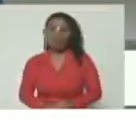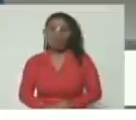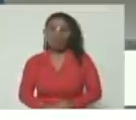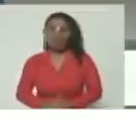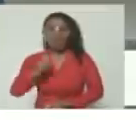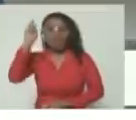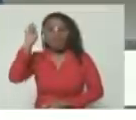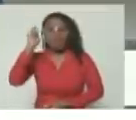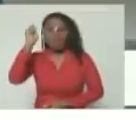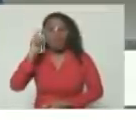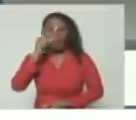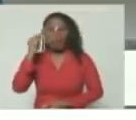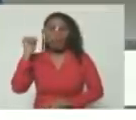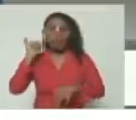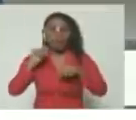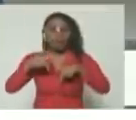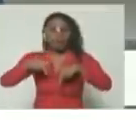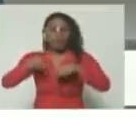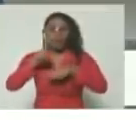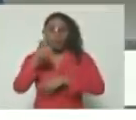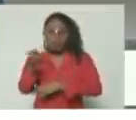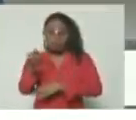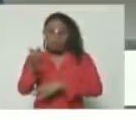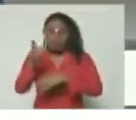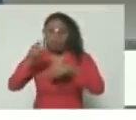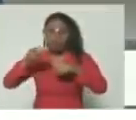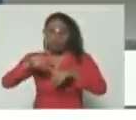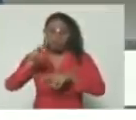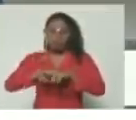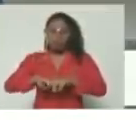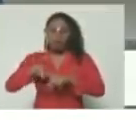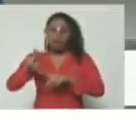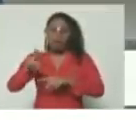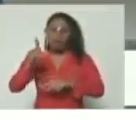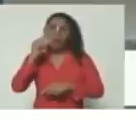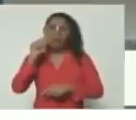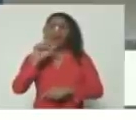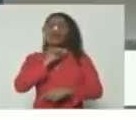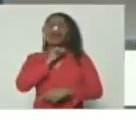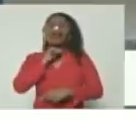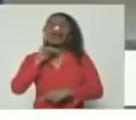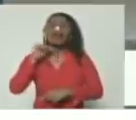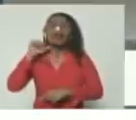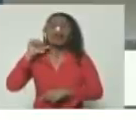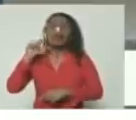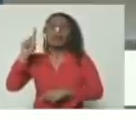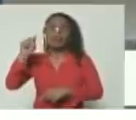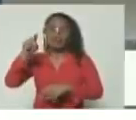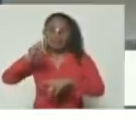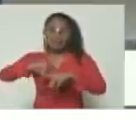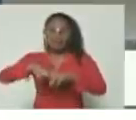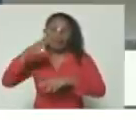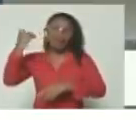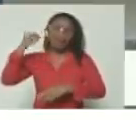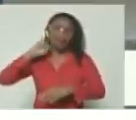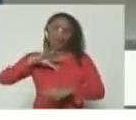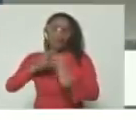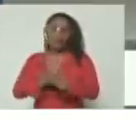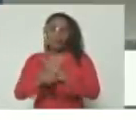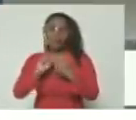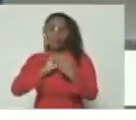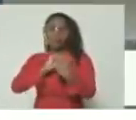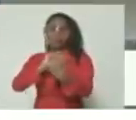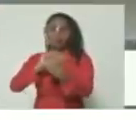diputado Bernabéu, aquí mismo, ahí donde está sentado usted, estuvo sentado Henry Ramos Adelou.